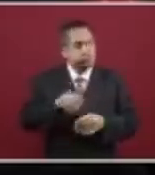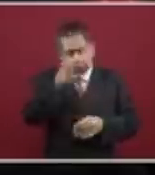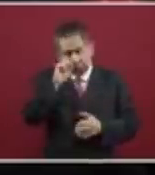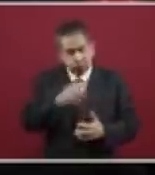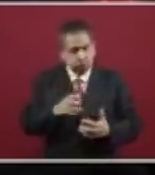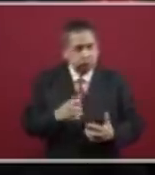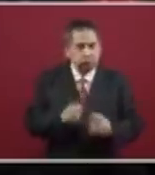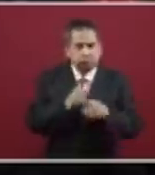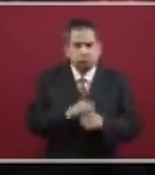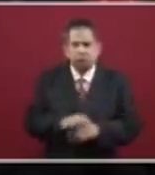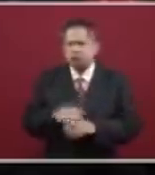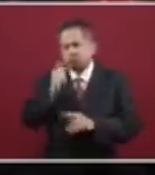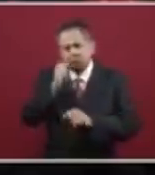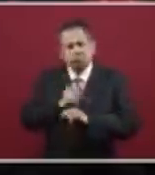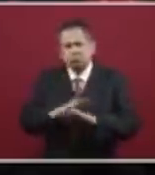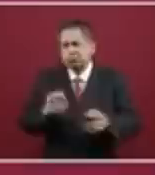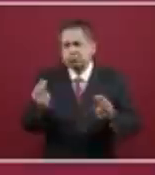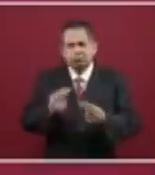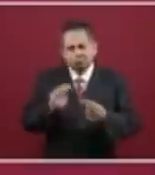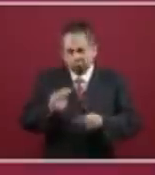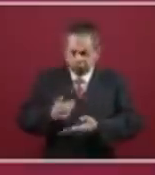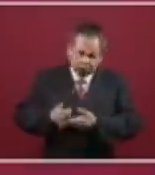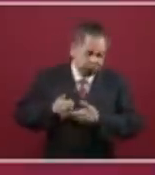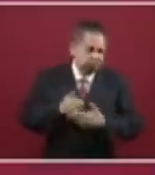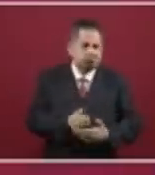que se requiera.